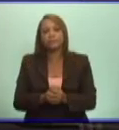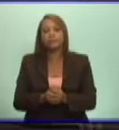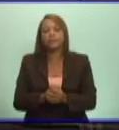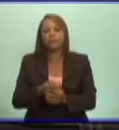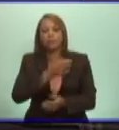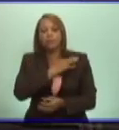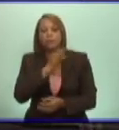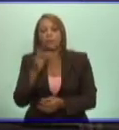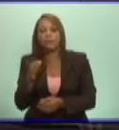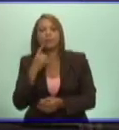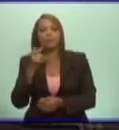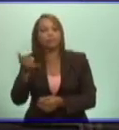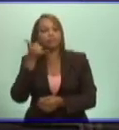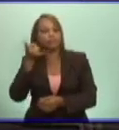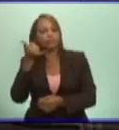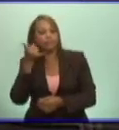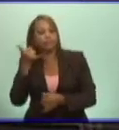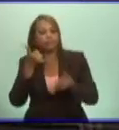teléfono